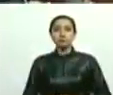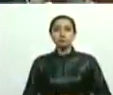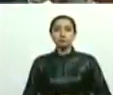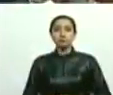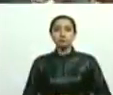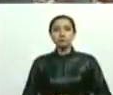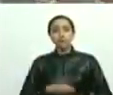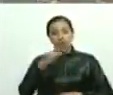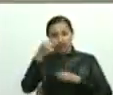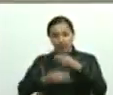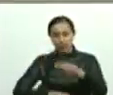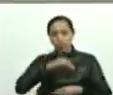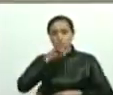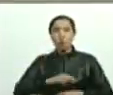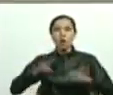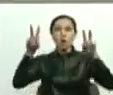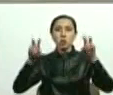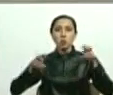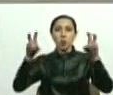Hagamos la nueva historia.